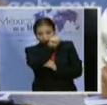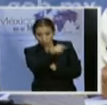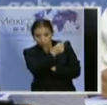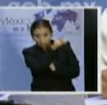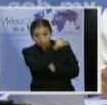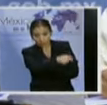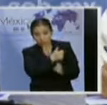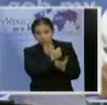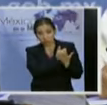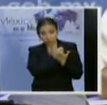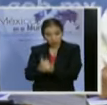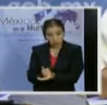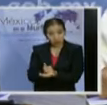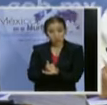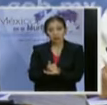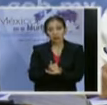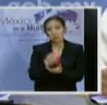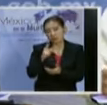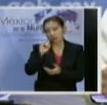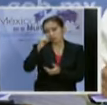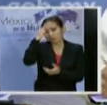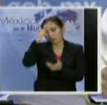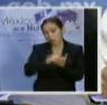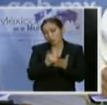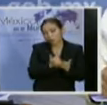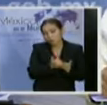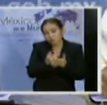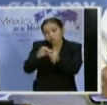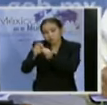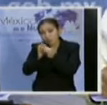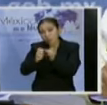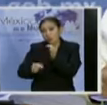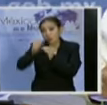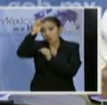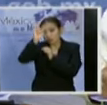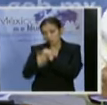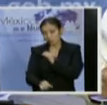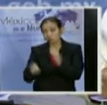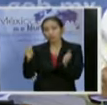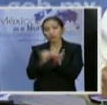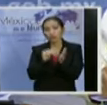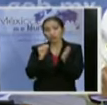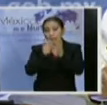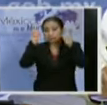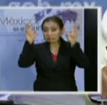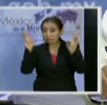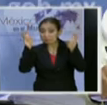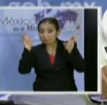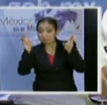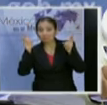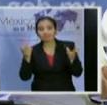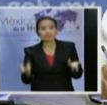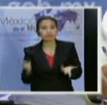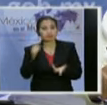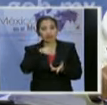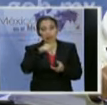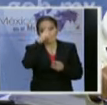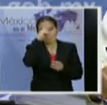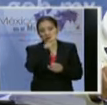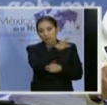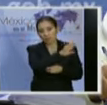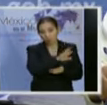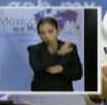que haga cooperación sur-sur, pero sí creemos que la cooperación norte-sur sigue siendo un tema que también le toca a